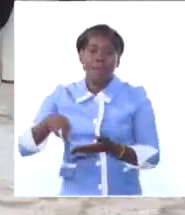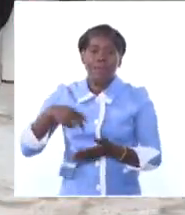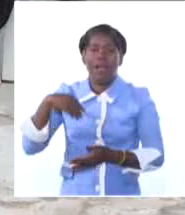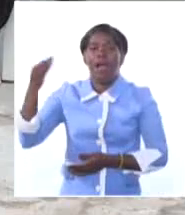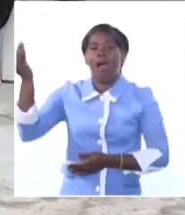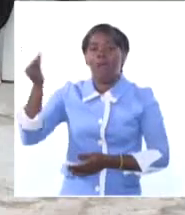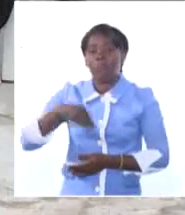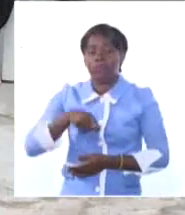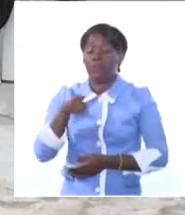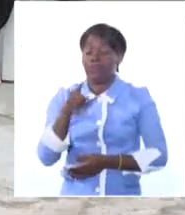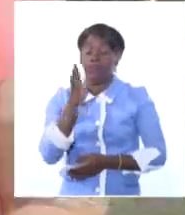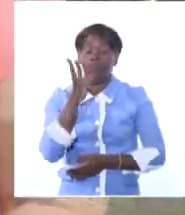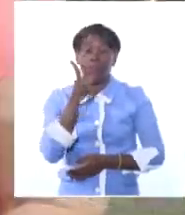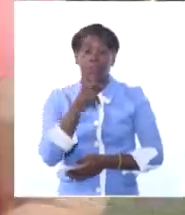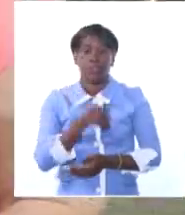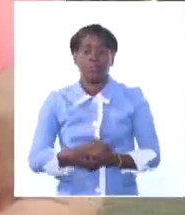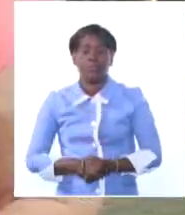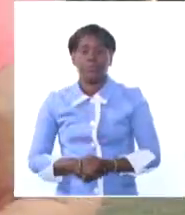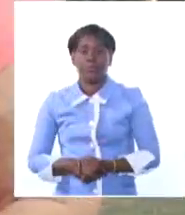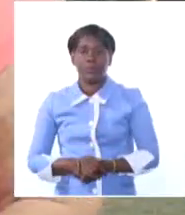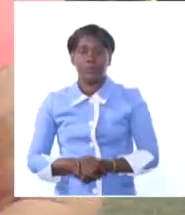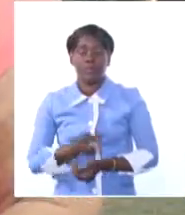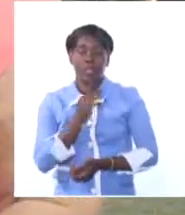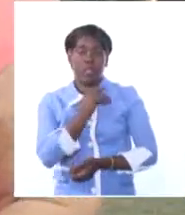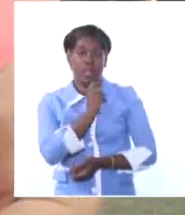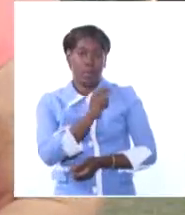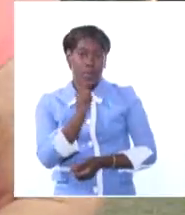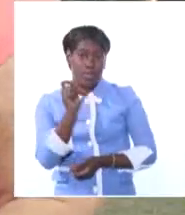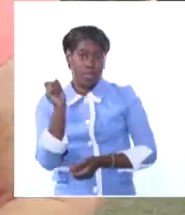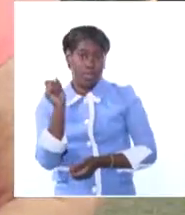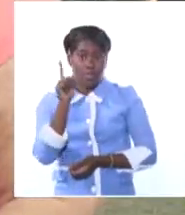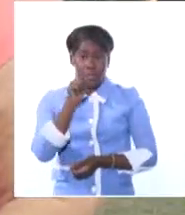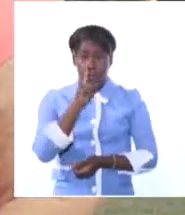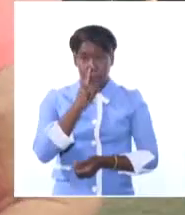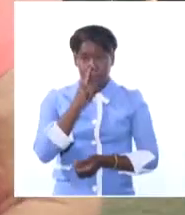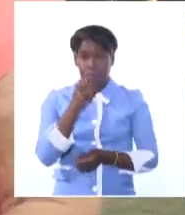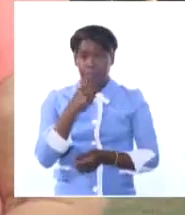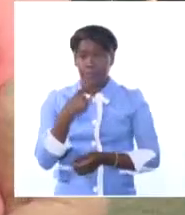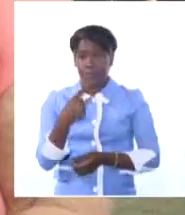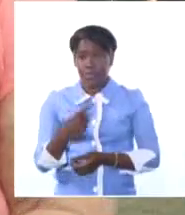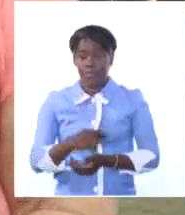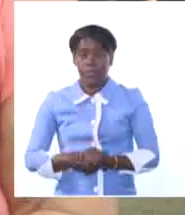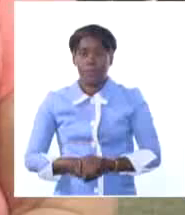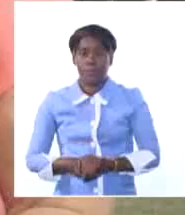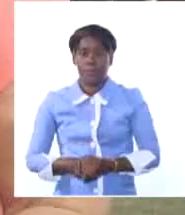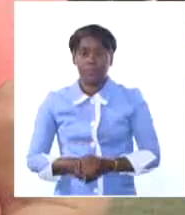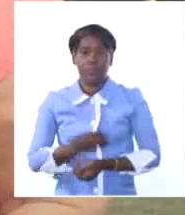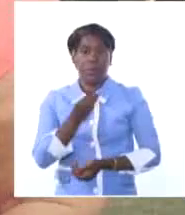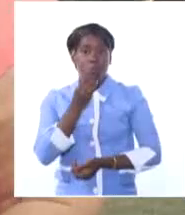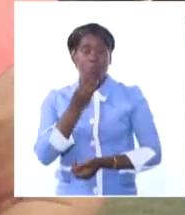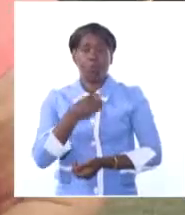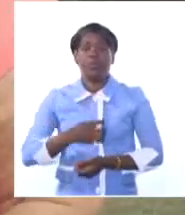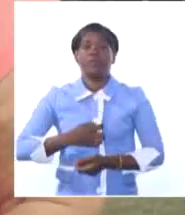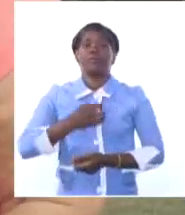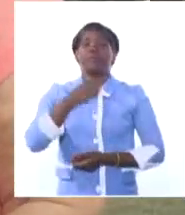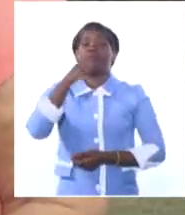Finalizando nuestra conversación, la maestra quiso dejar un mensaje. Se puede ser